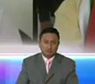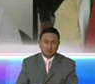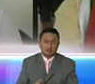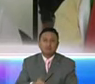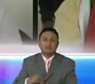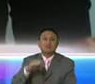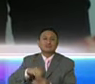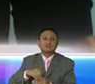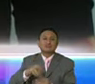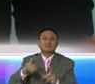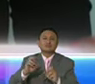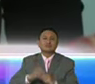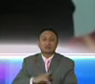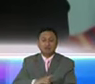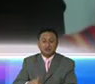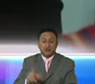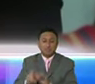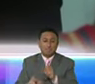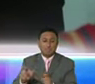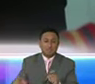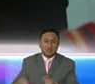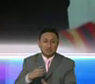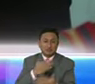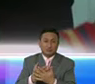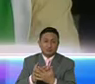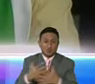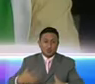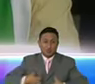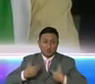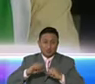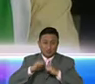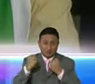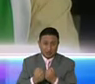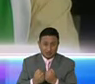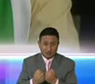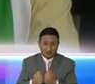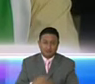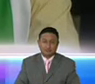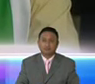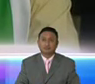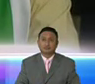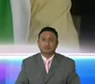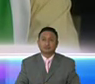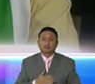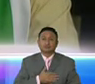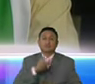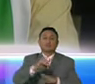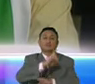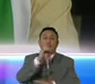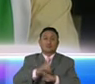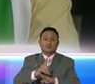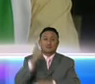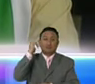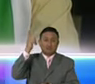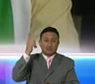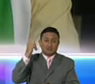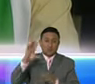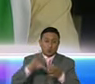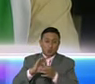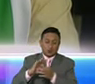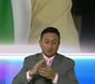lo que consideran la criminalización de la protesta social. Nuestros líderes, nuestros compañeros, defensores